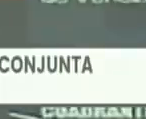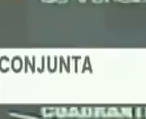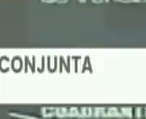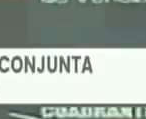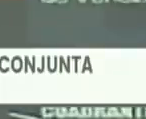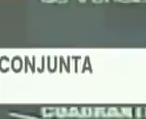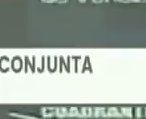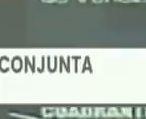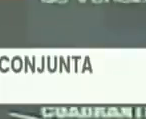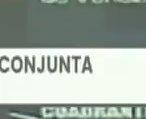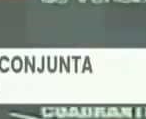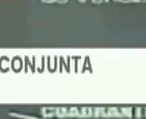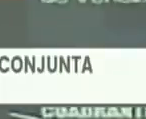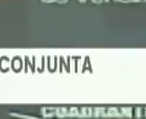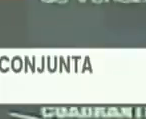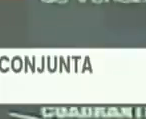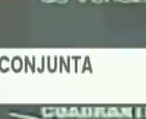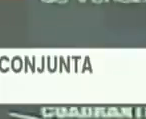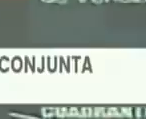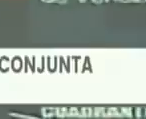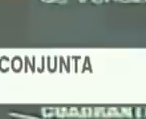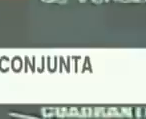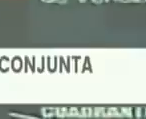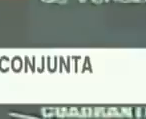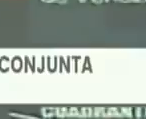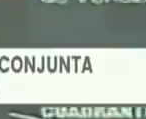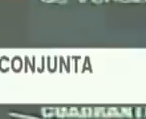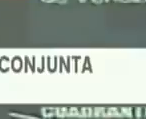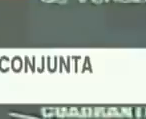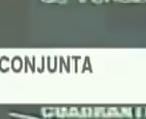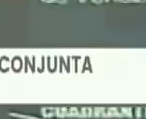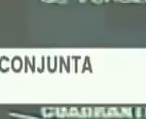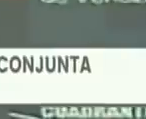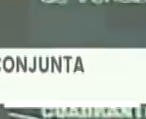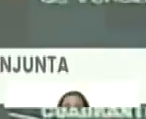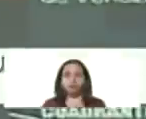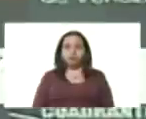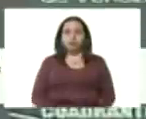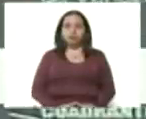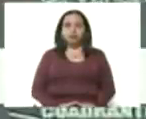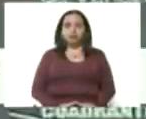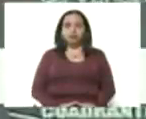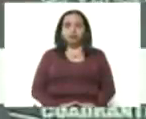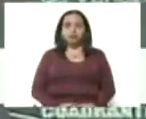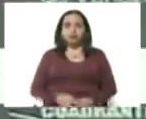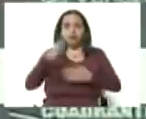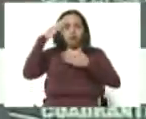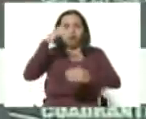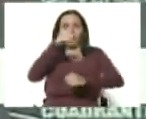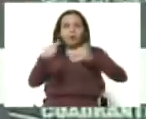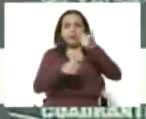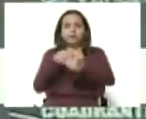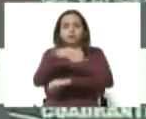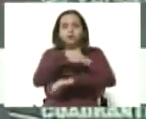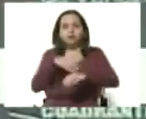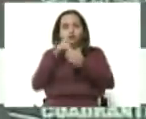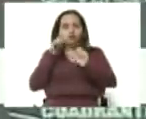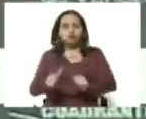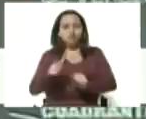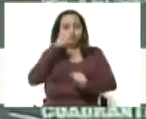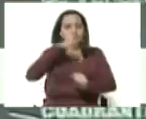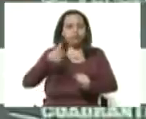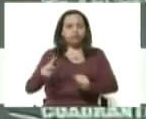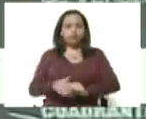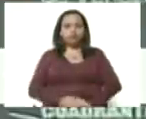Casiopo Giuseppe. Saludar al viceministro de Seguridad Ciudadana, Endes Palencia, y